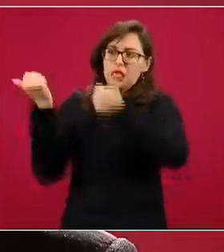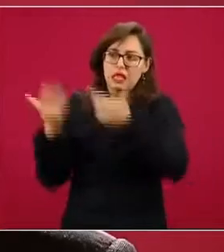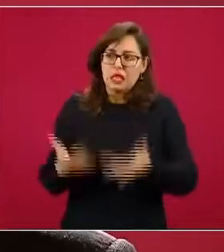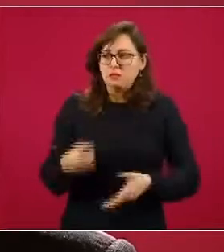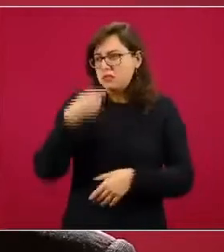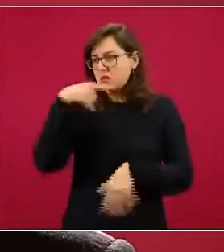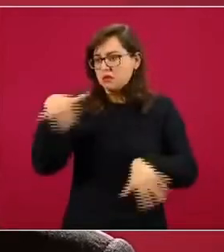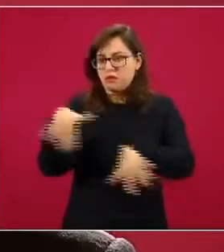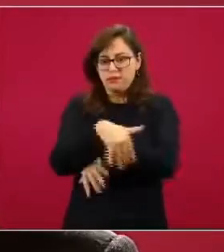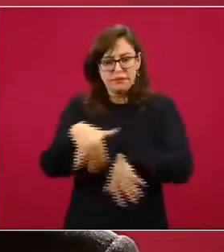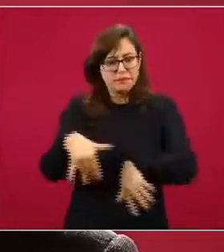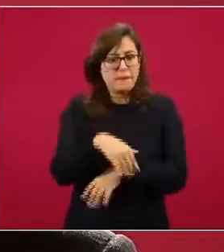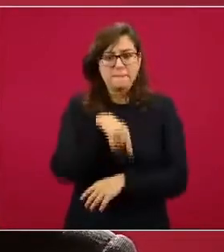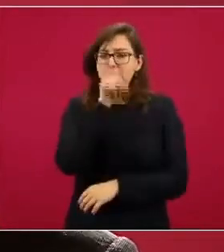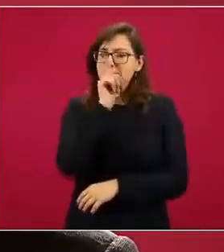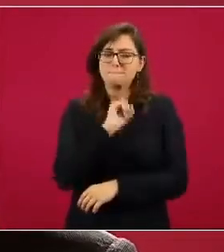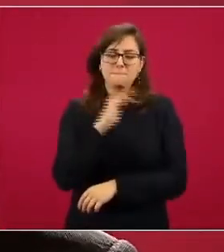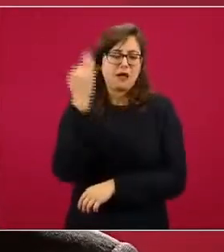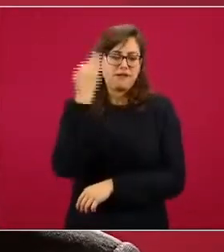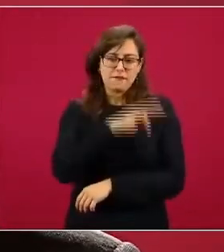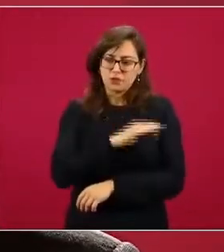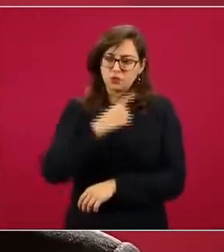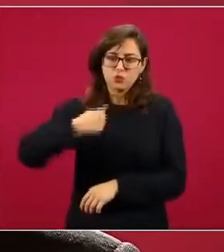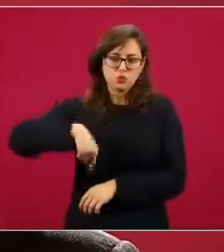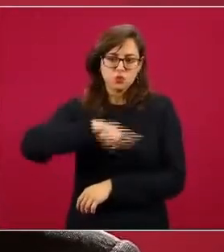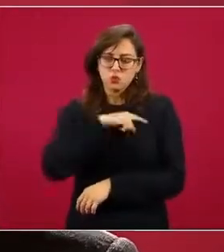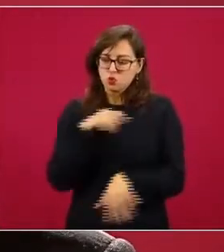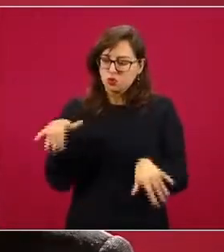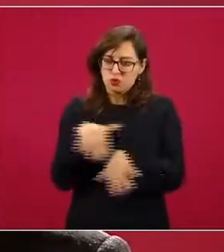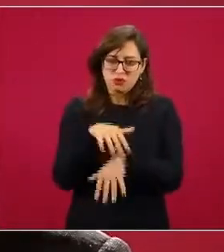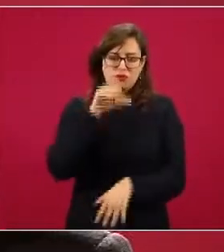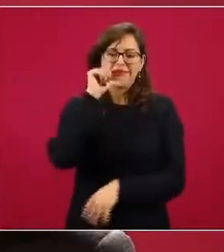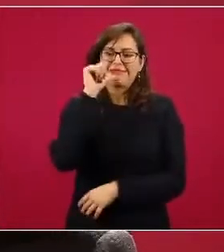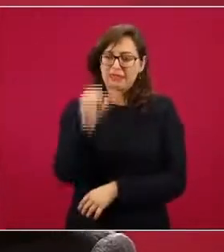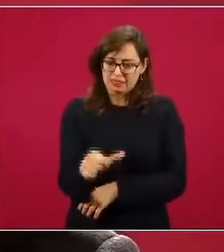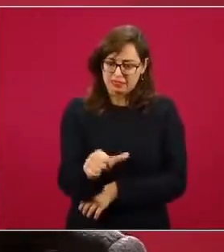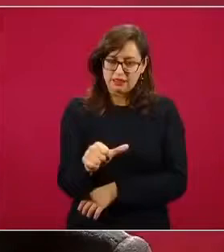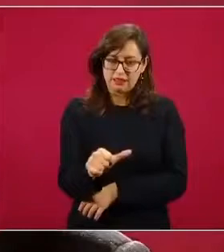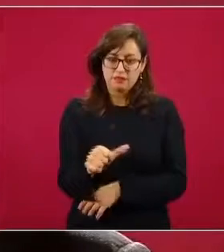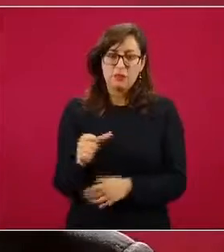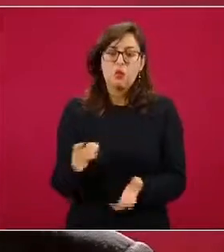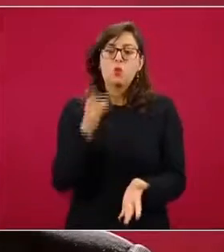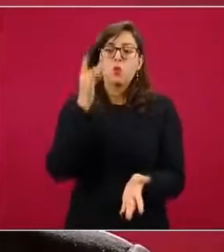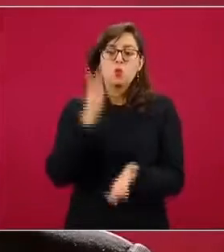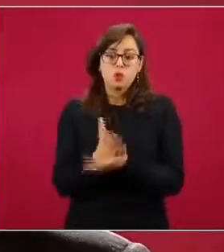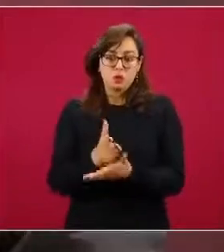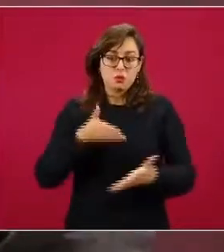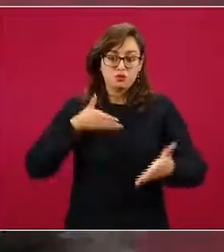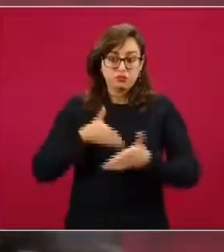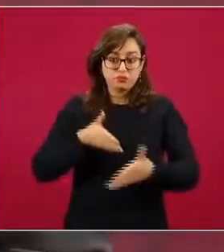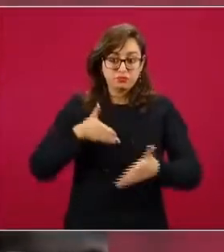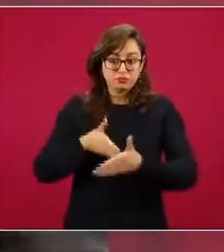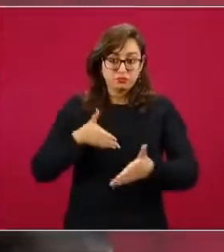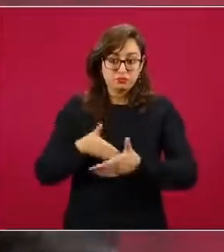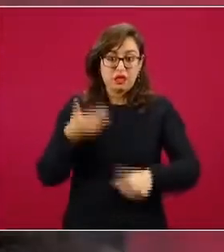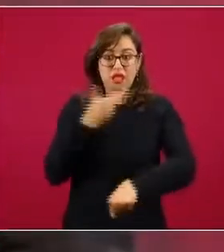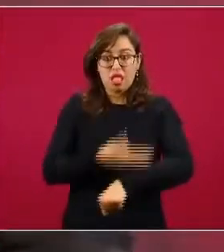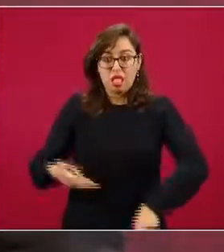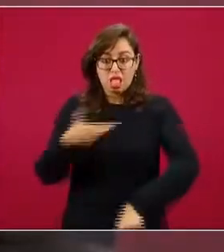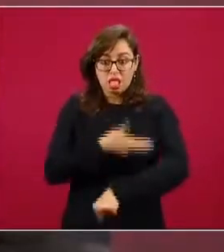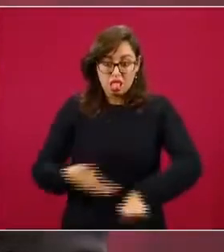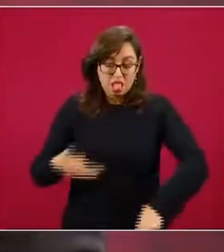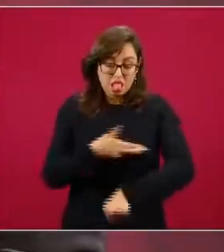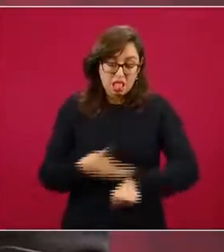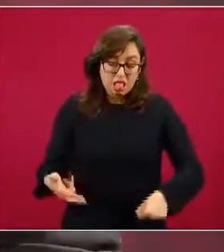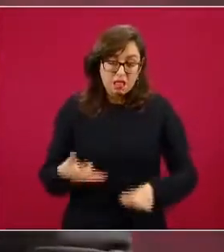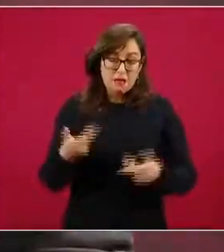es falso. No vamos a importar medicamentos de baja calidad, lo que vamos a hacer es romper con algunas barreras proteccionistas que de